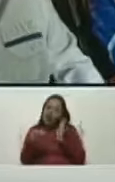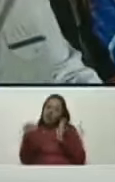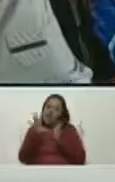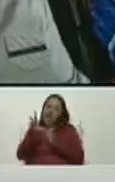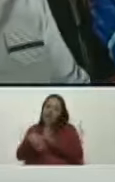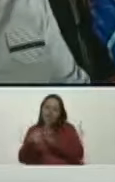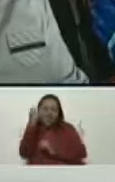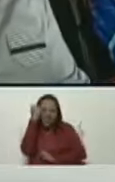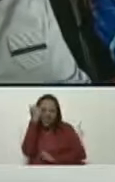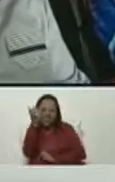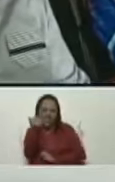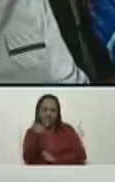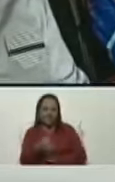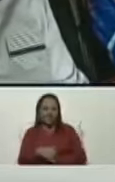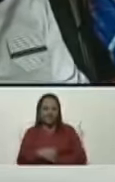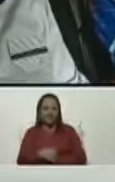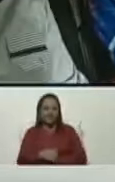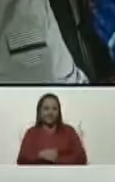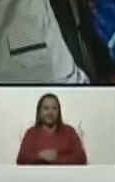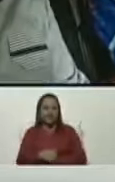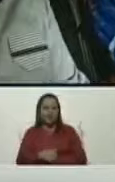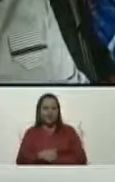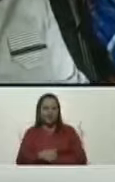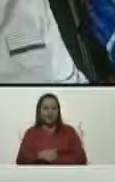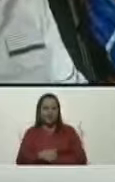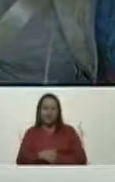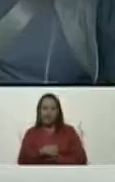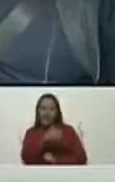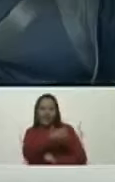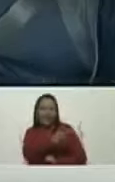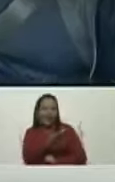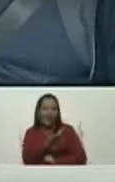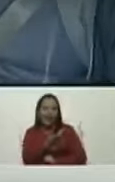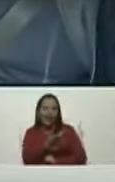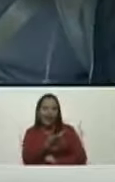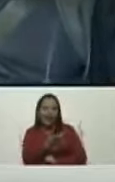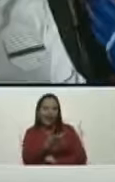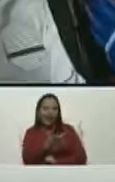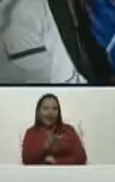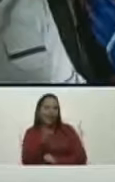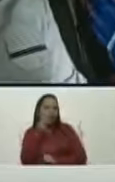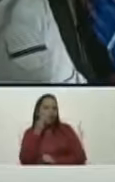ideas. Son un poco ridículos en eso, y ridículas.